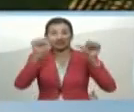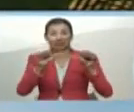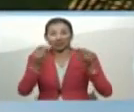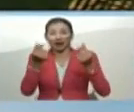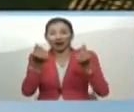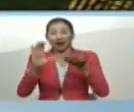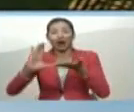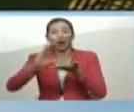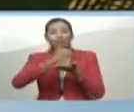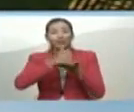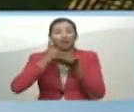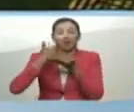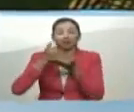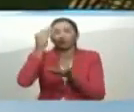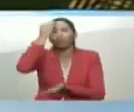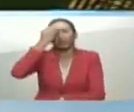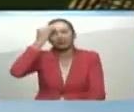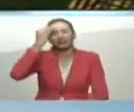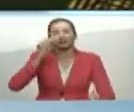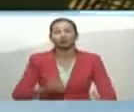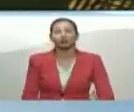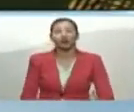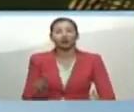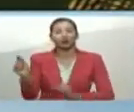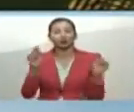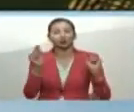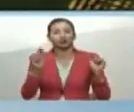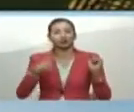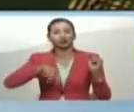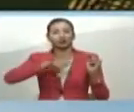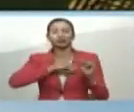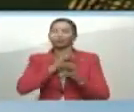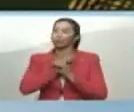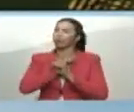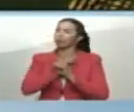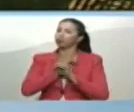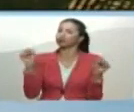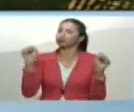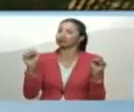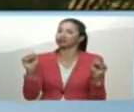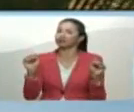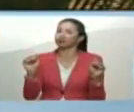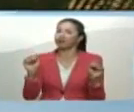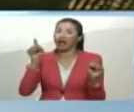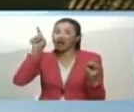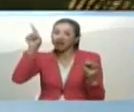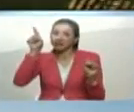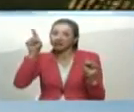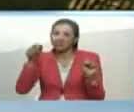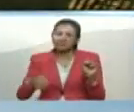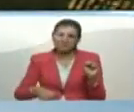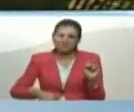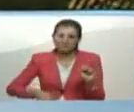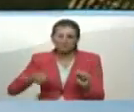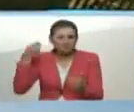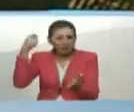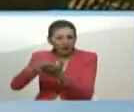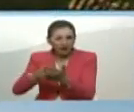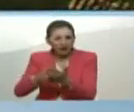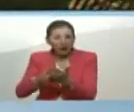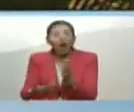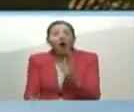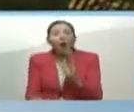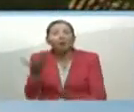por ejemplo, pensaba yo ayer viendo el debate de España, imposible pensar que cada vez haya más pensionados, que se le